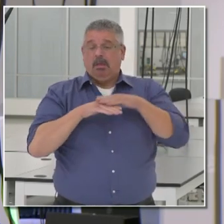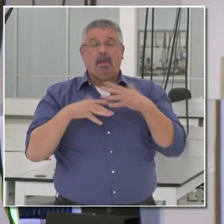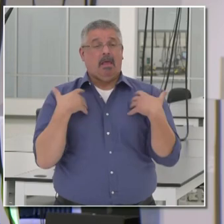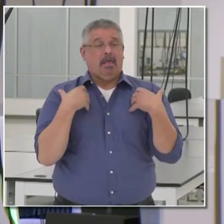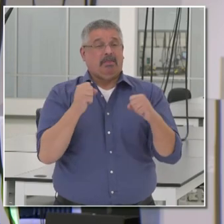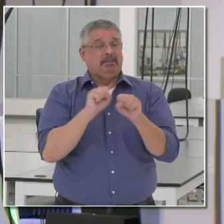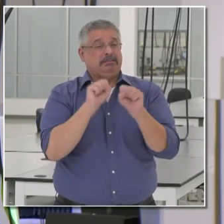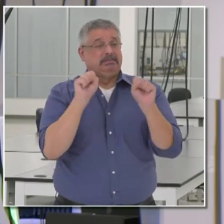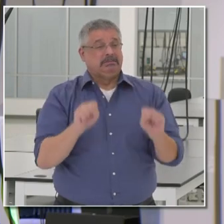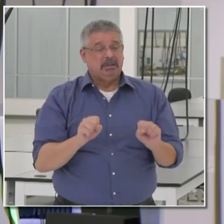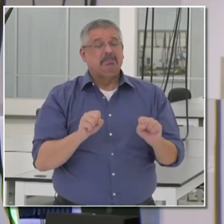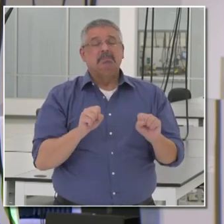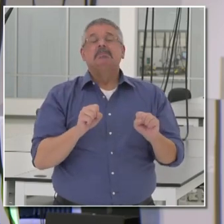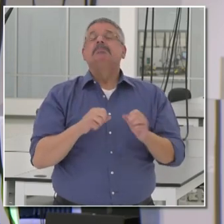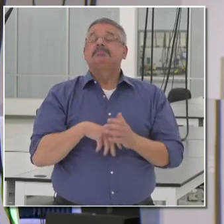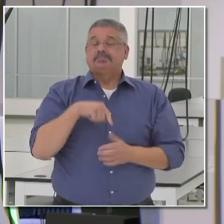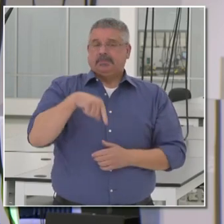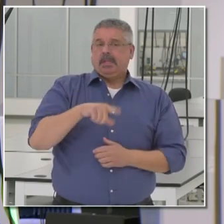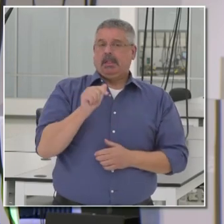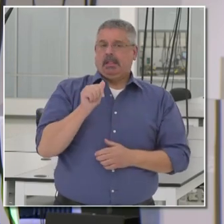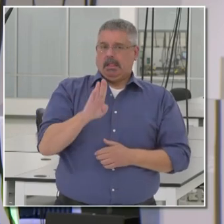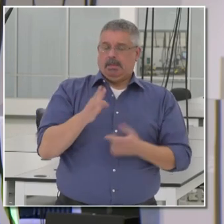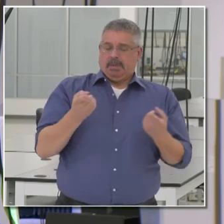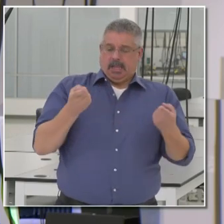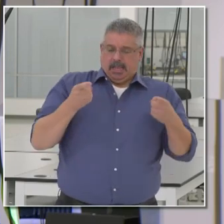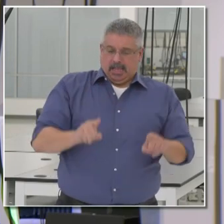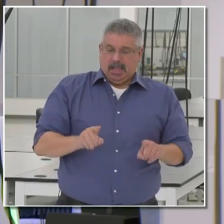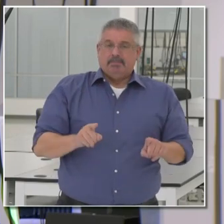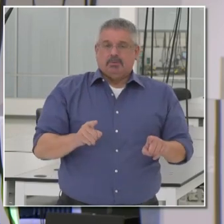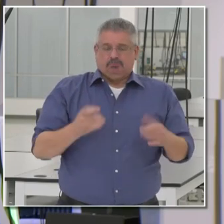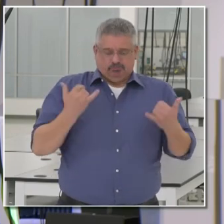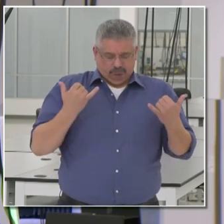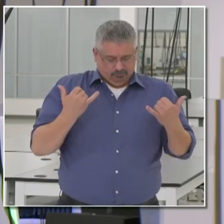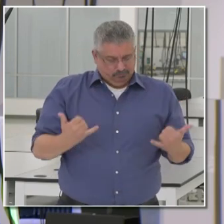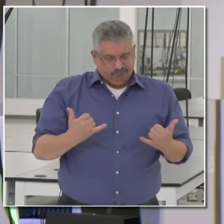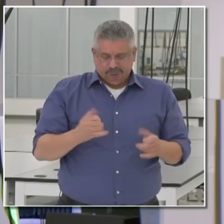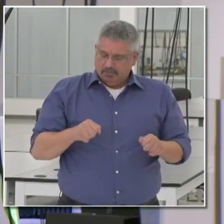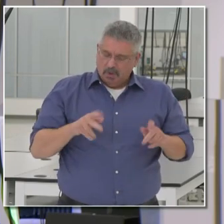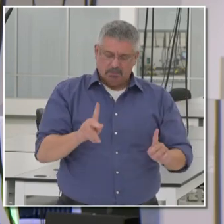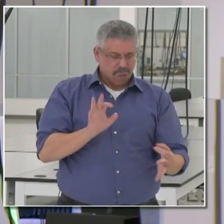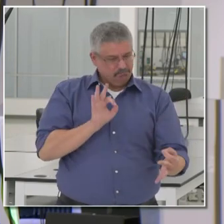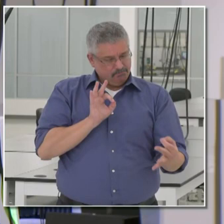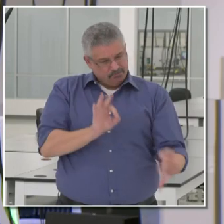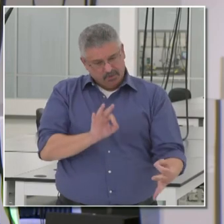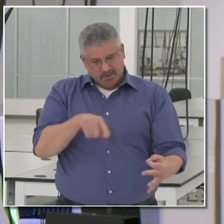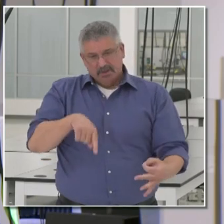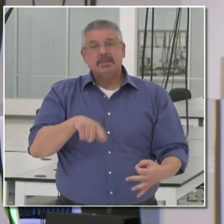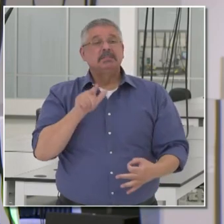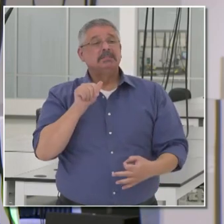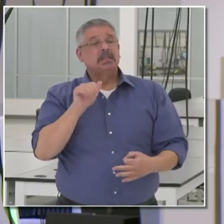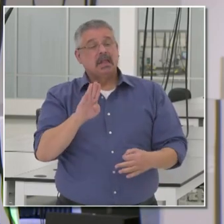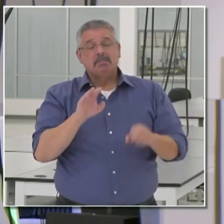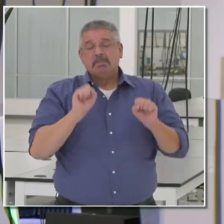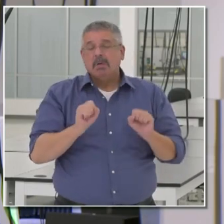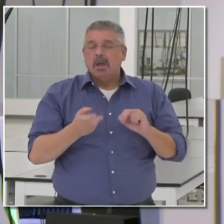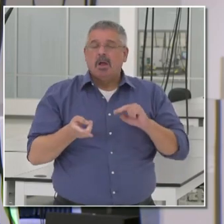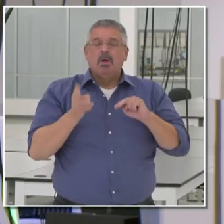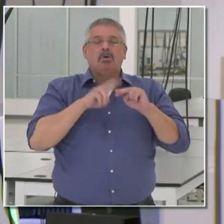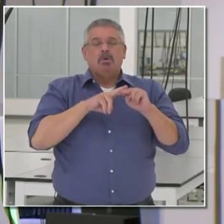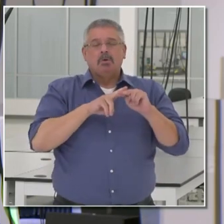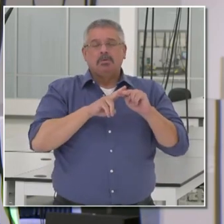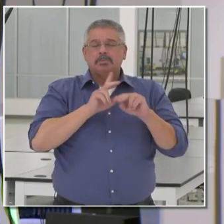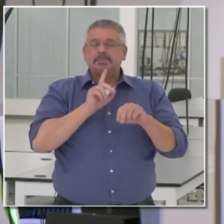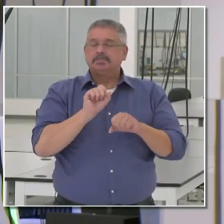hace más complejos nuestros objetivos y este laboratorio está ocurriendo en el momento correcto este laboratorio y su capacidad